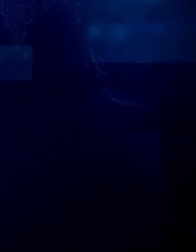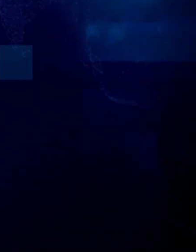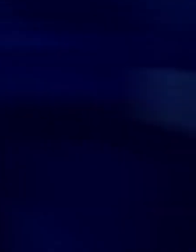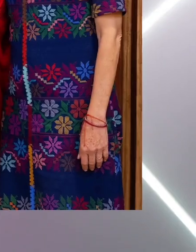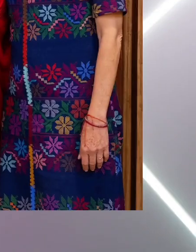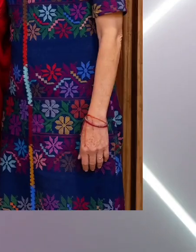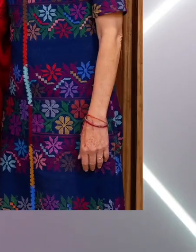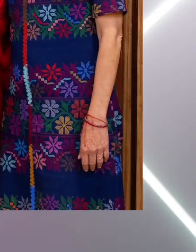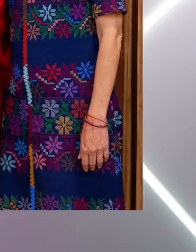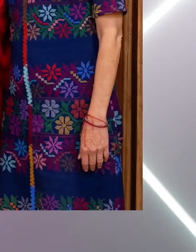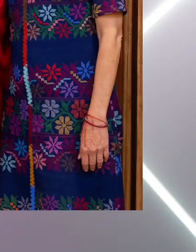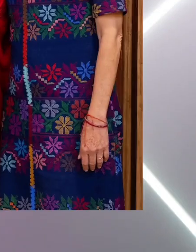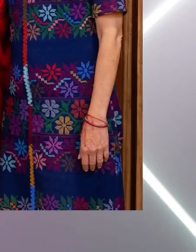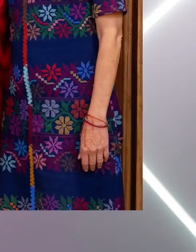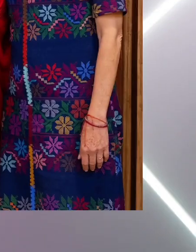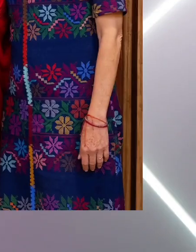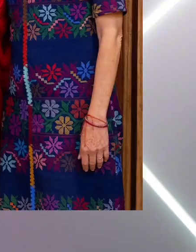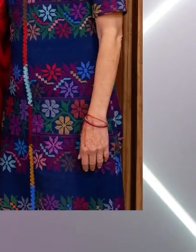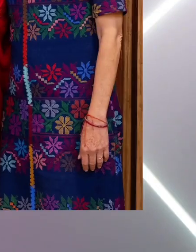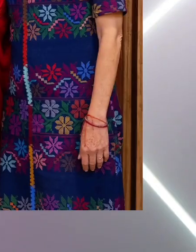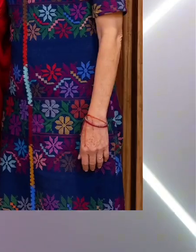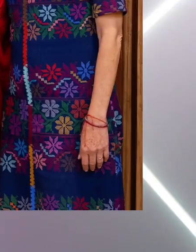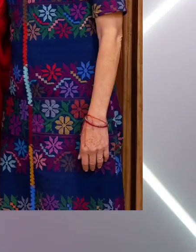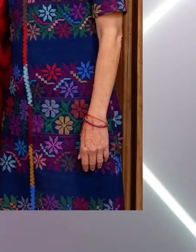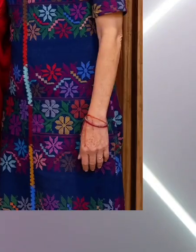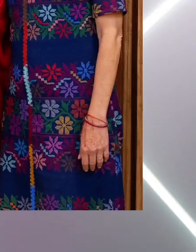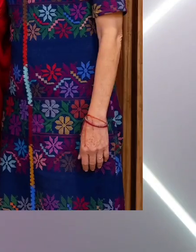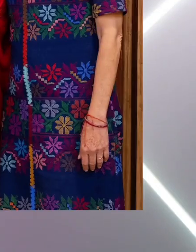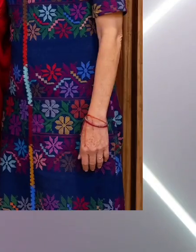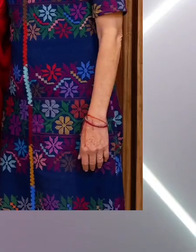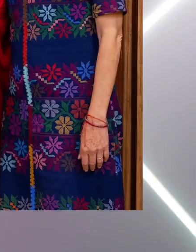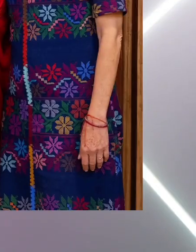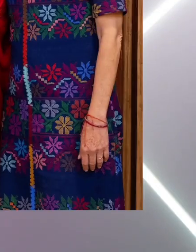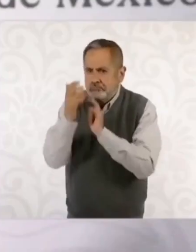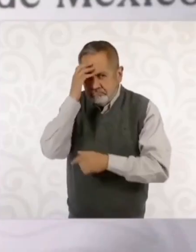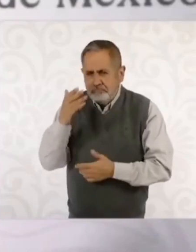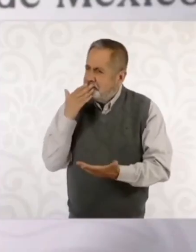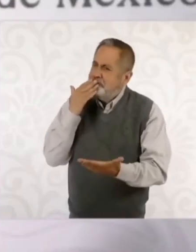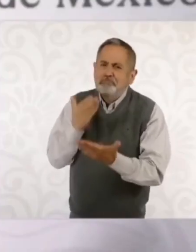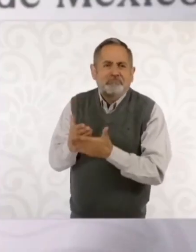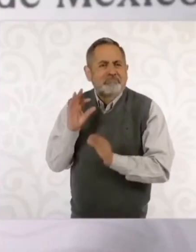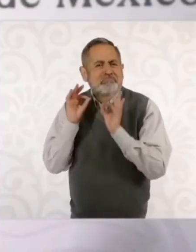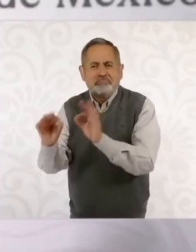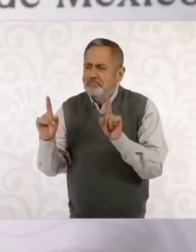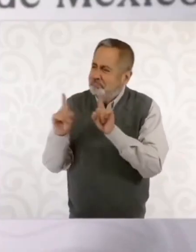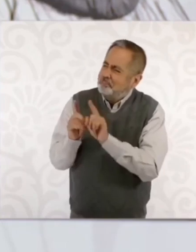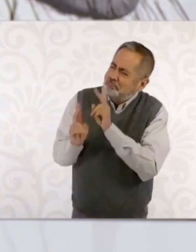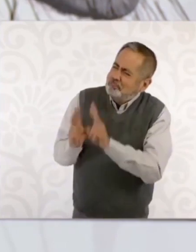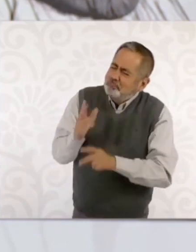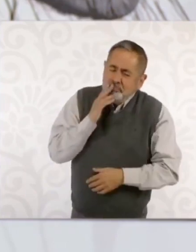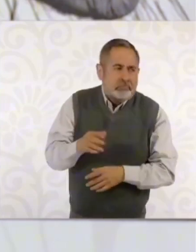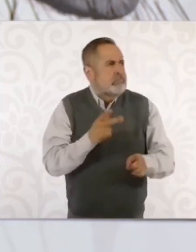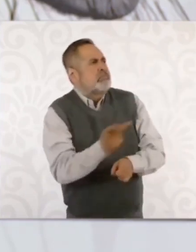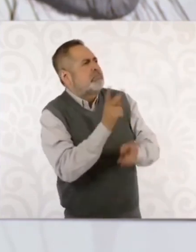espectáculos. En la política y el entretenimiento, una imagen dio de qué hablar, pues Claudia Sheinbaum elogió públicamente a Salma Hayek tras